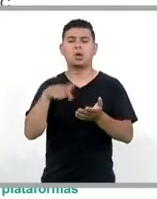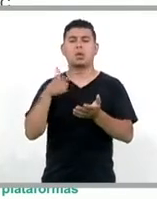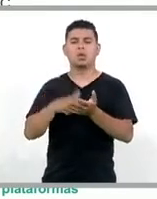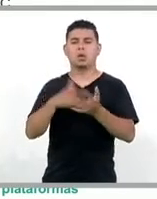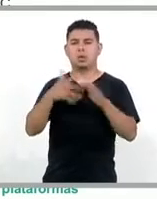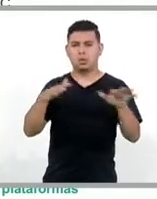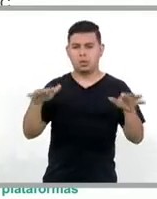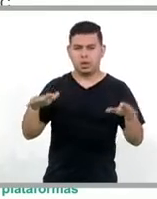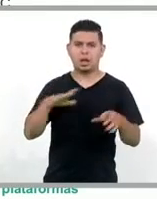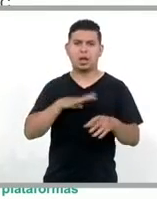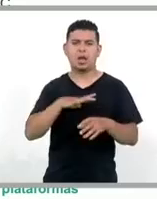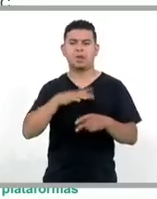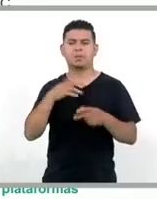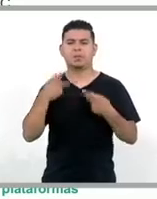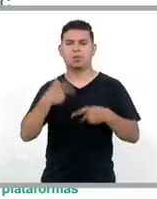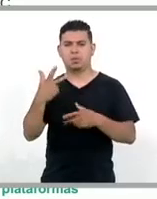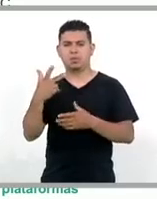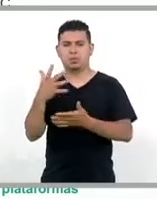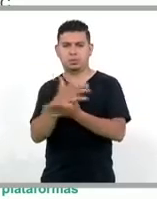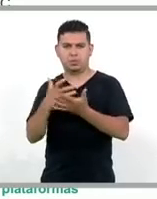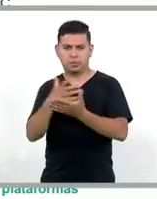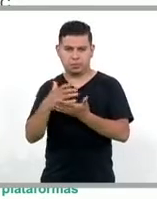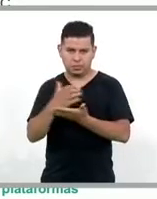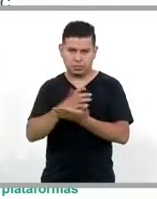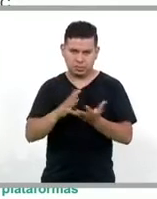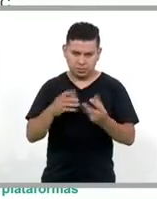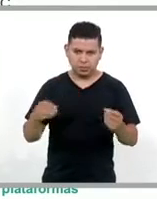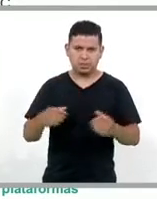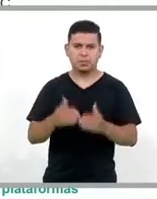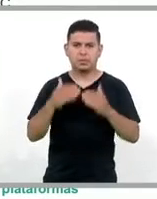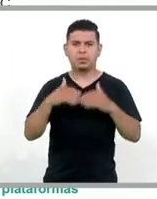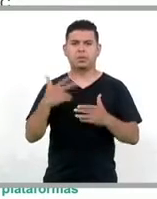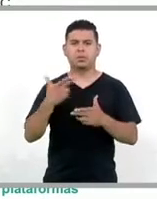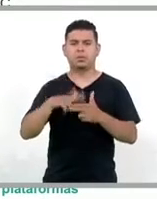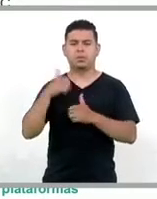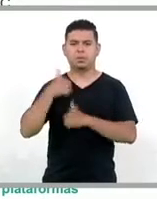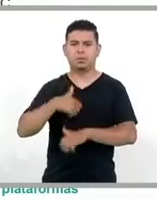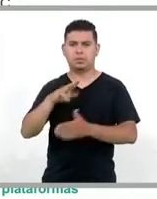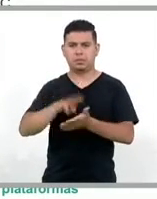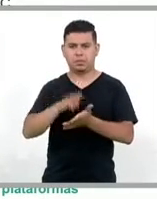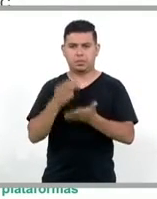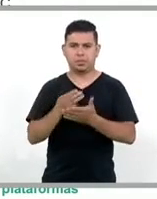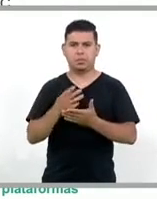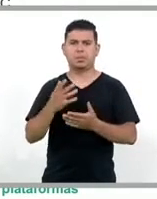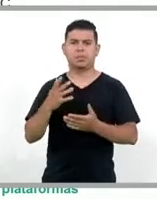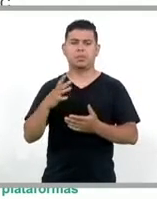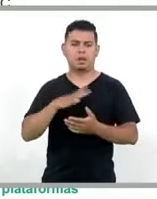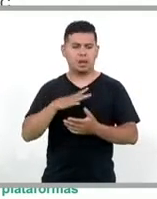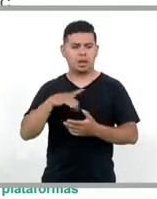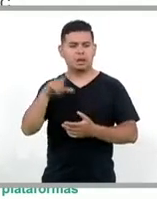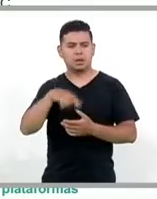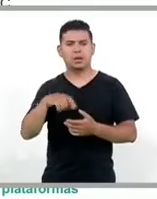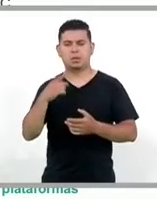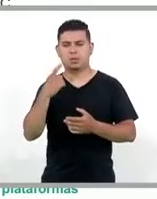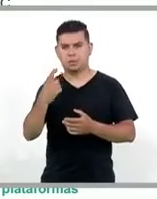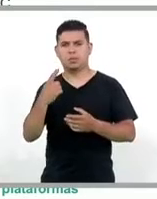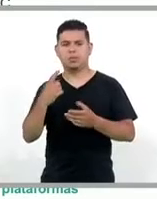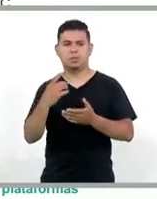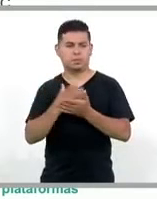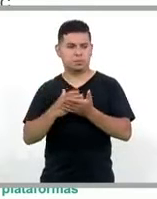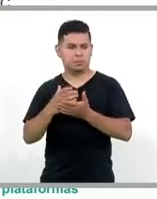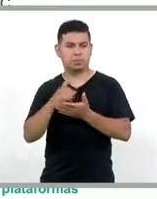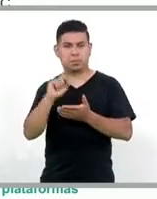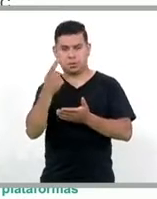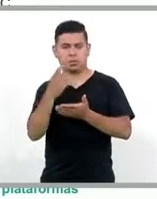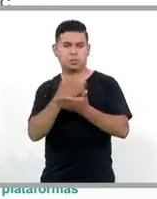tenemos 8 recuperados en la jurisdicción número 5 que es la mística tenemos 21 recuperados y en la jurisdicción número